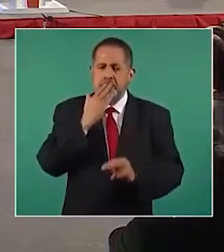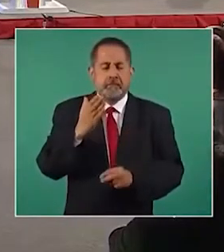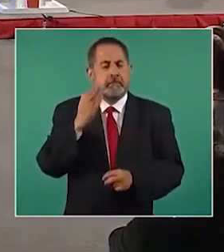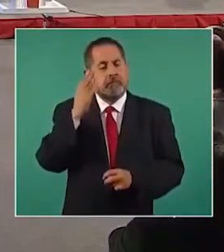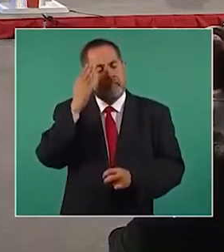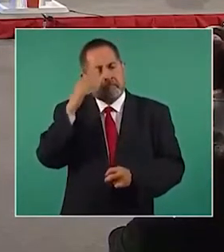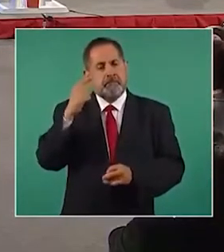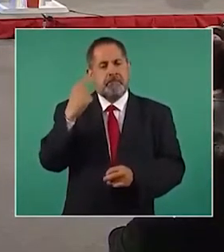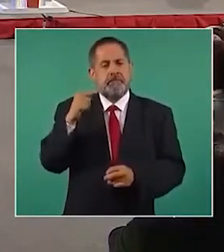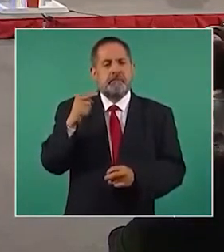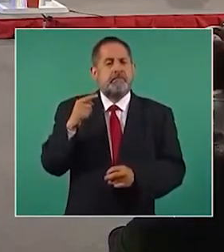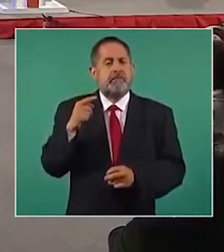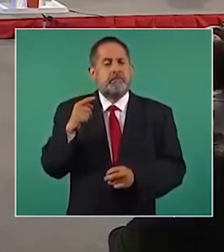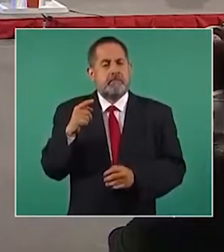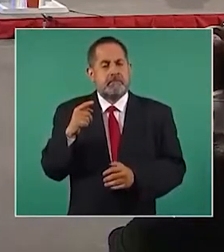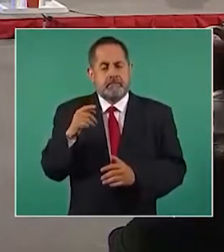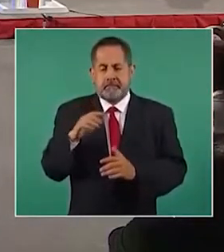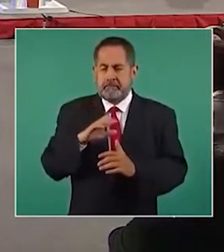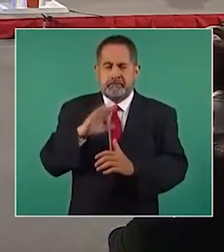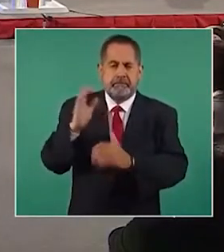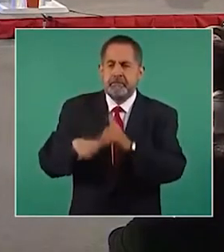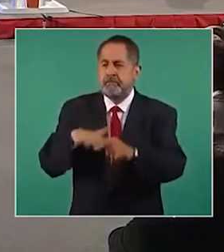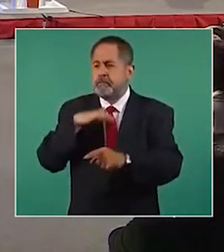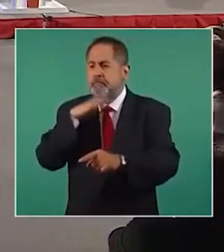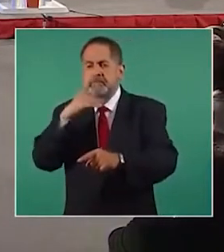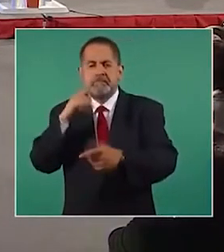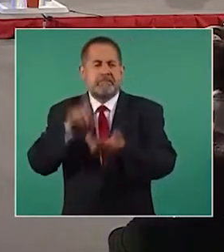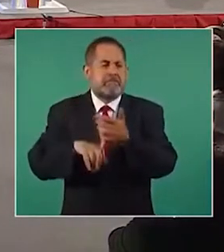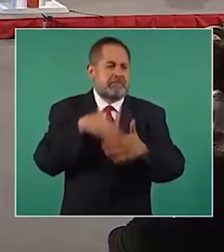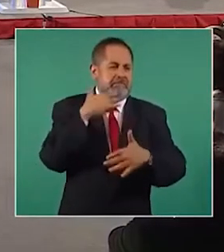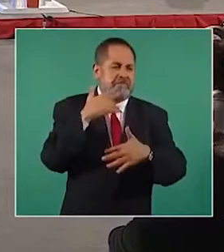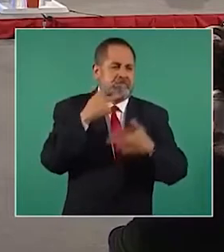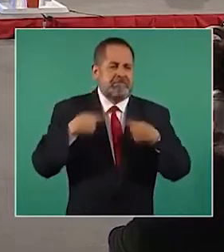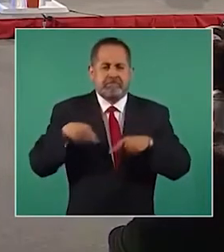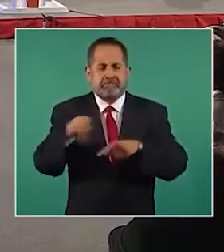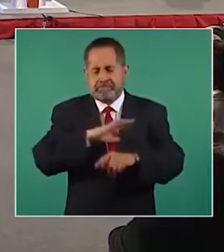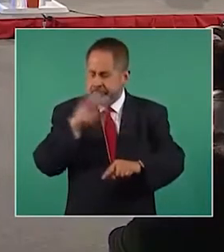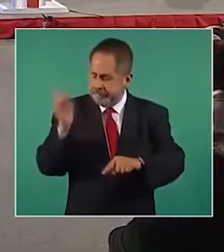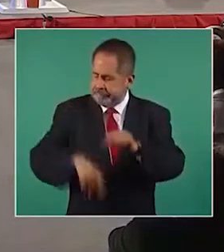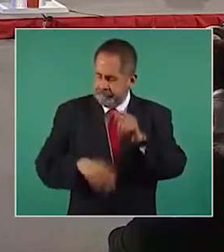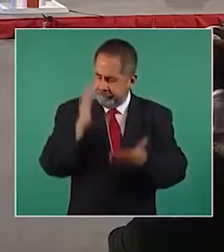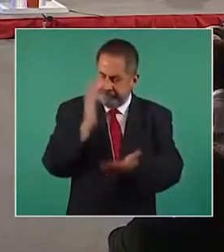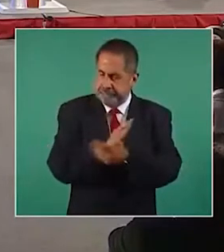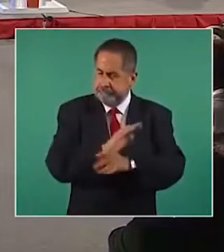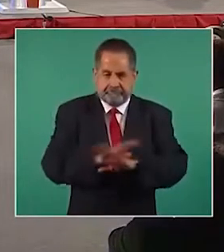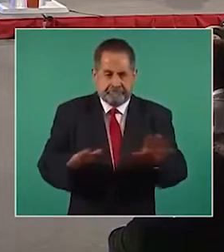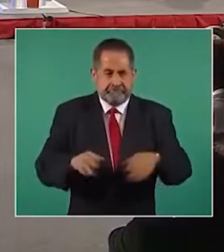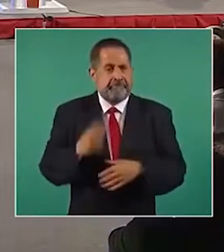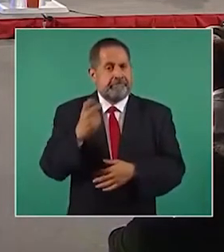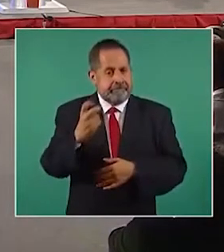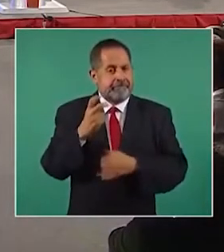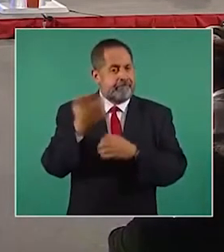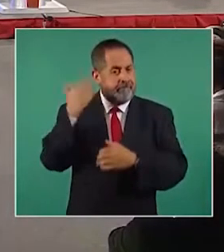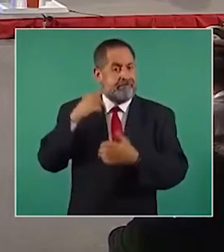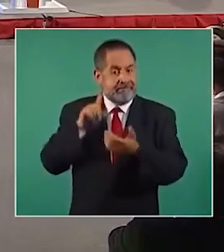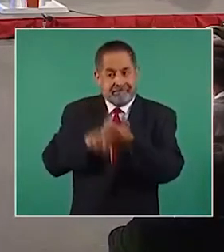para que se acabe por completo la corrupción, que ese era el principal problema de